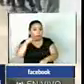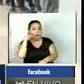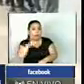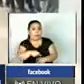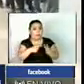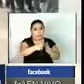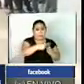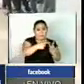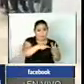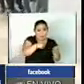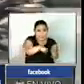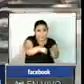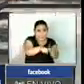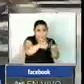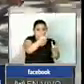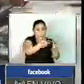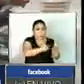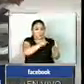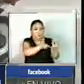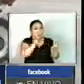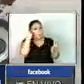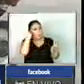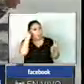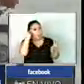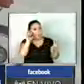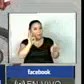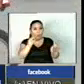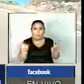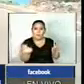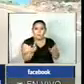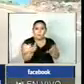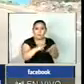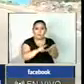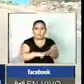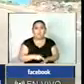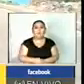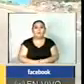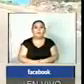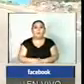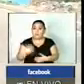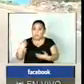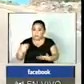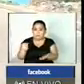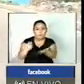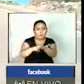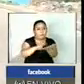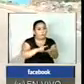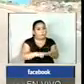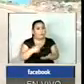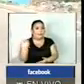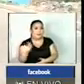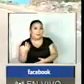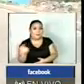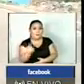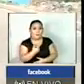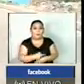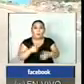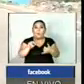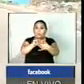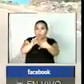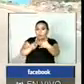ahí cuando los gemelos Benavides pensaron en grande ampliando el personal la contratación de personal fue necesaria ya que la plataforma